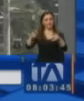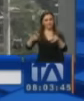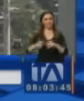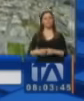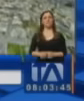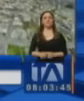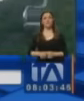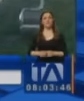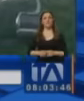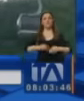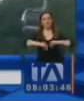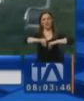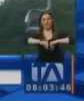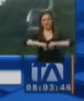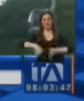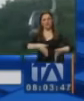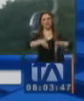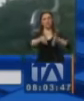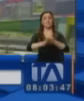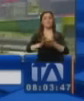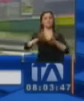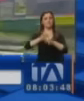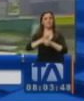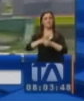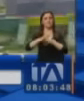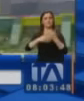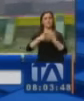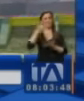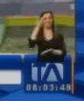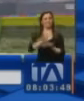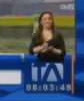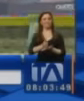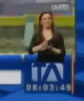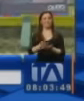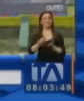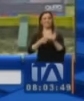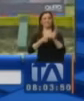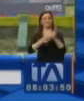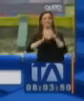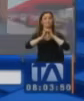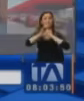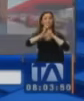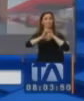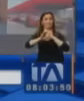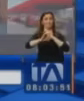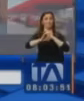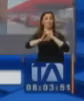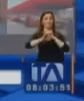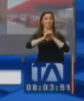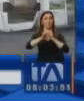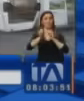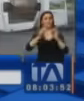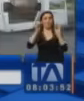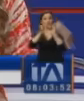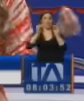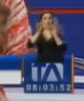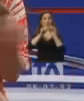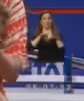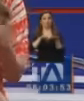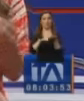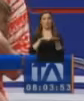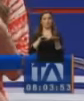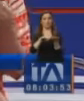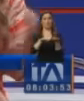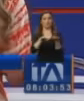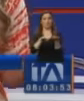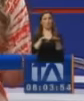Y la idea es hacer una sola cadena para eliminar justamente el transporte que aumenta el tráfico en la capital y